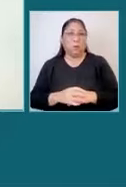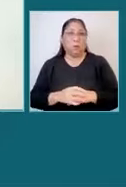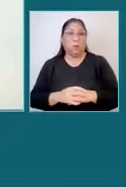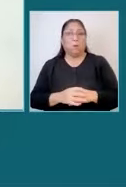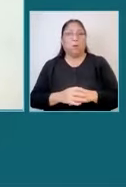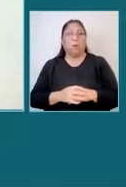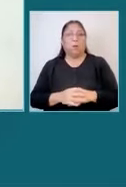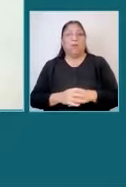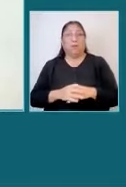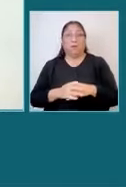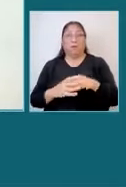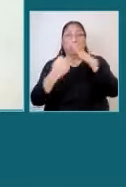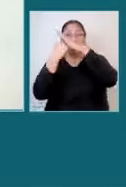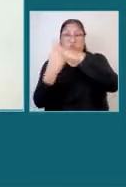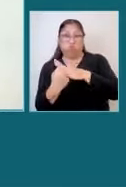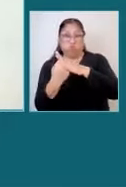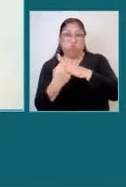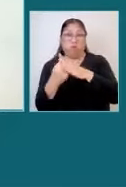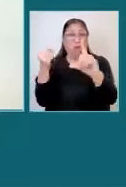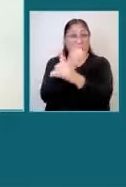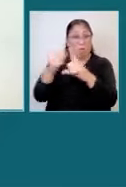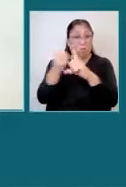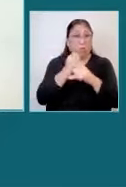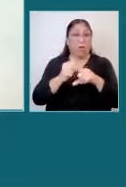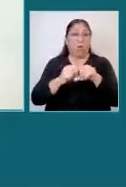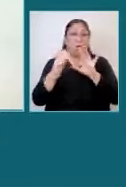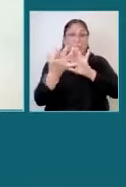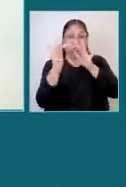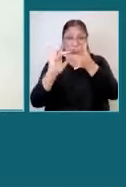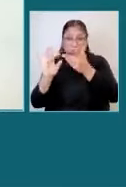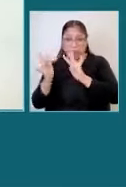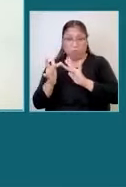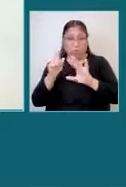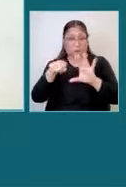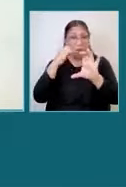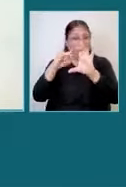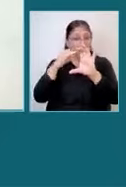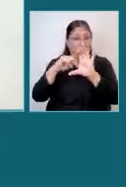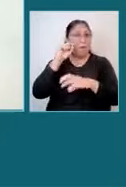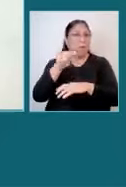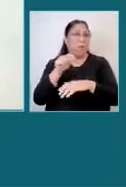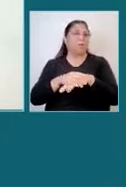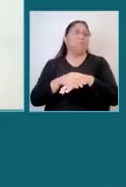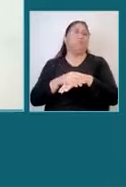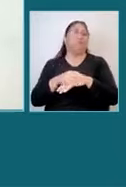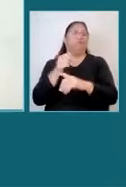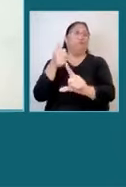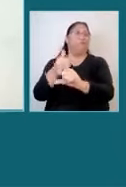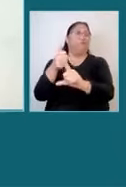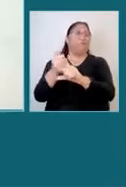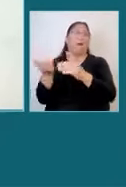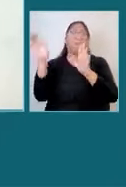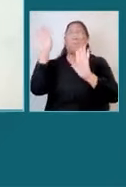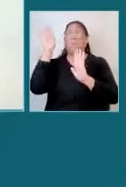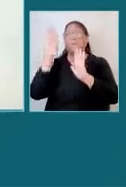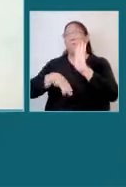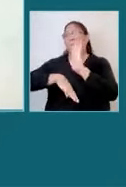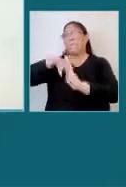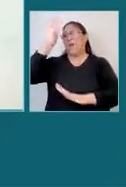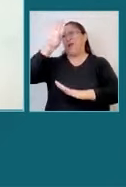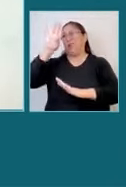El ciberbullying, además, por su naturaleza, es mucho más dañino que el